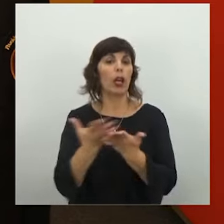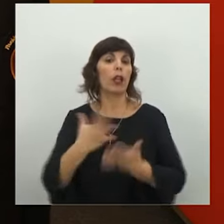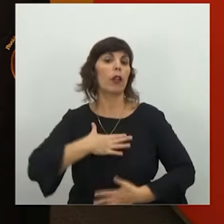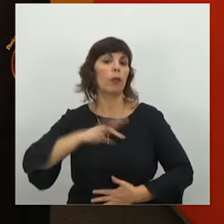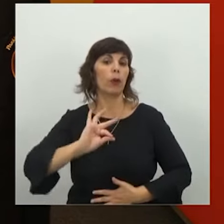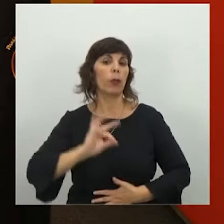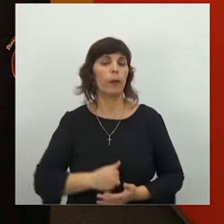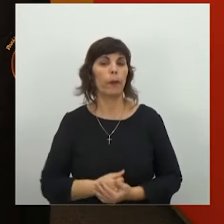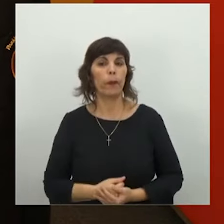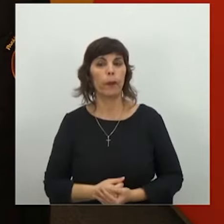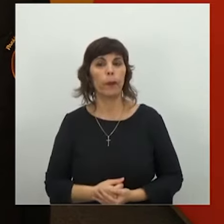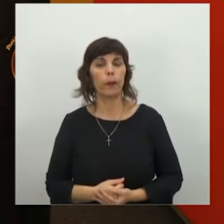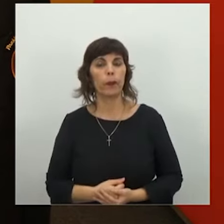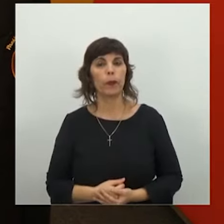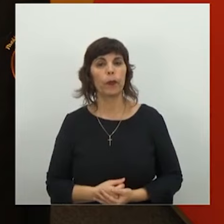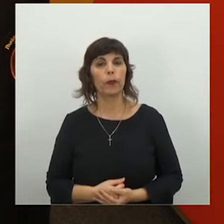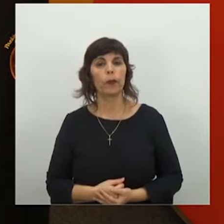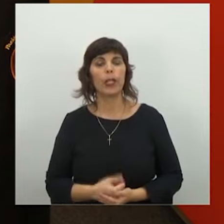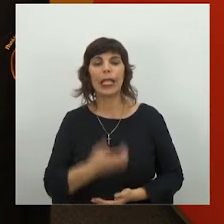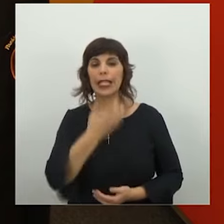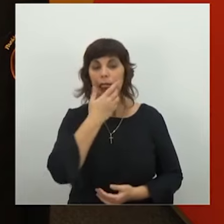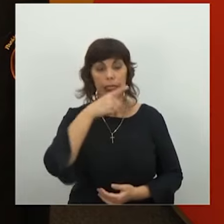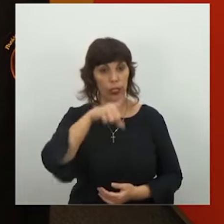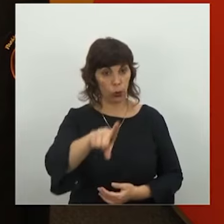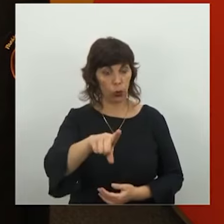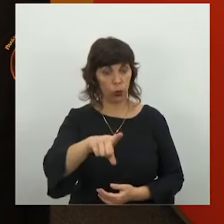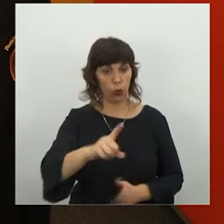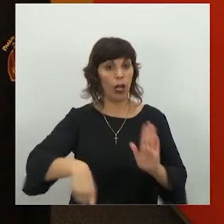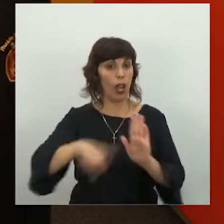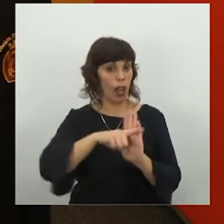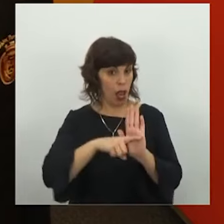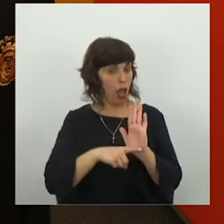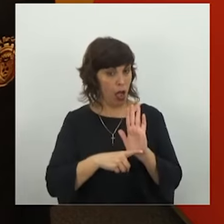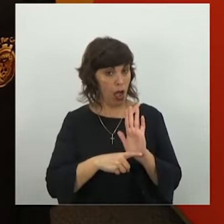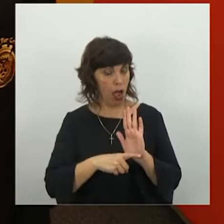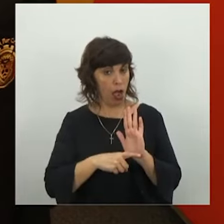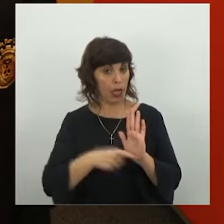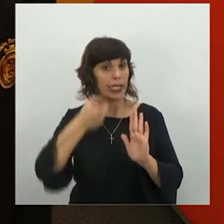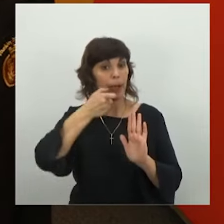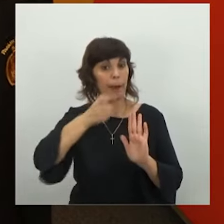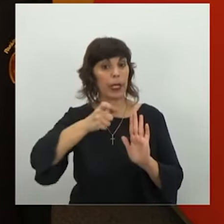eso, si tú quieres esta